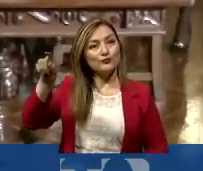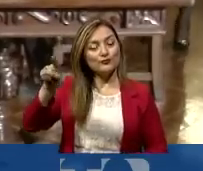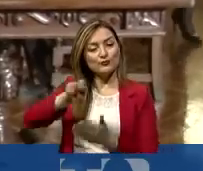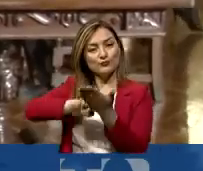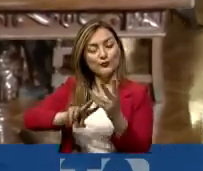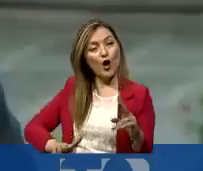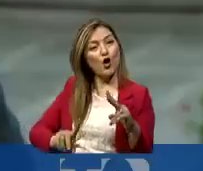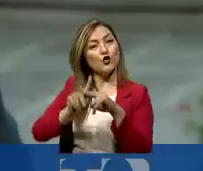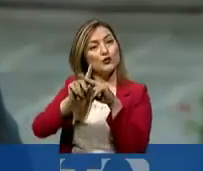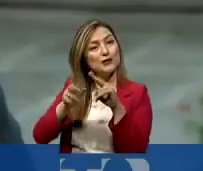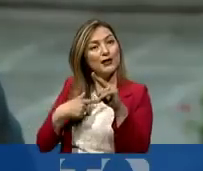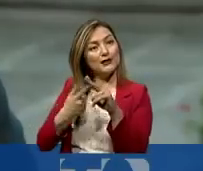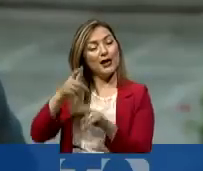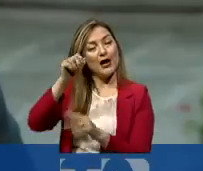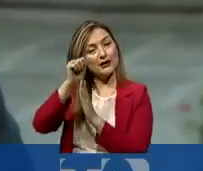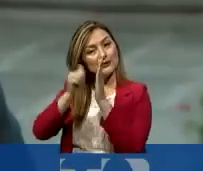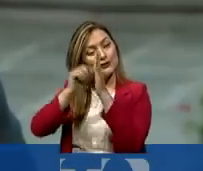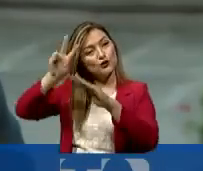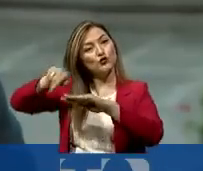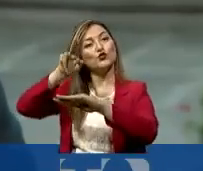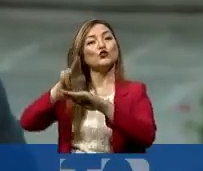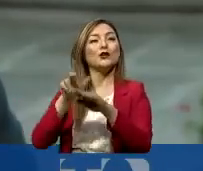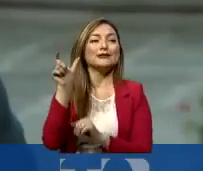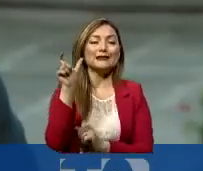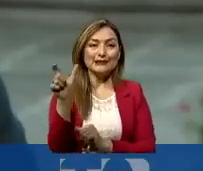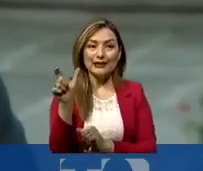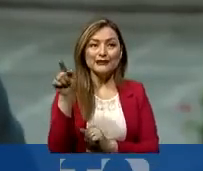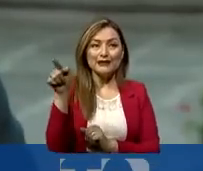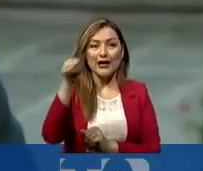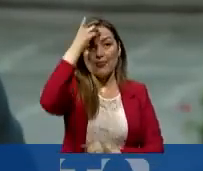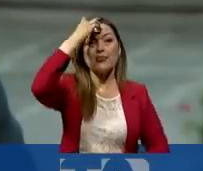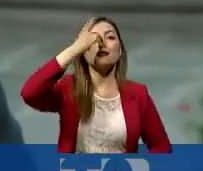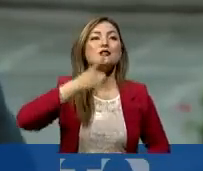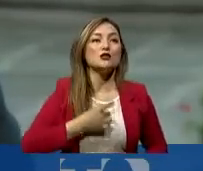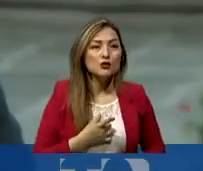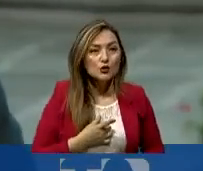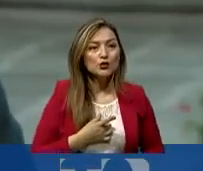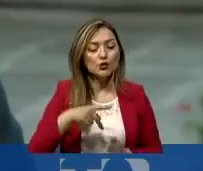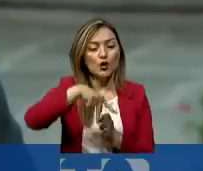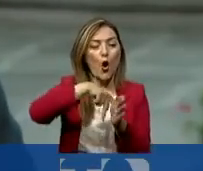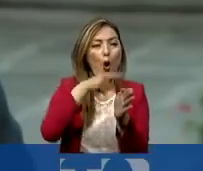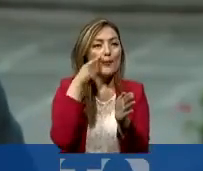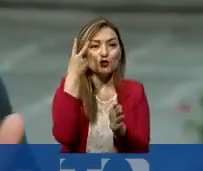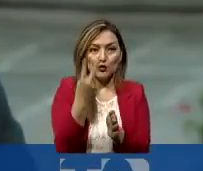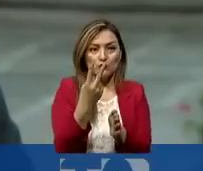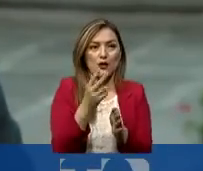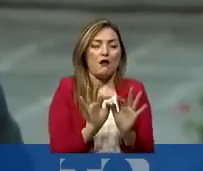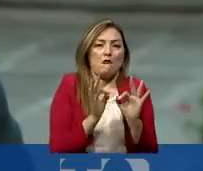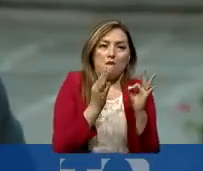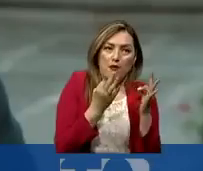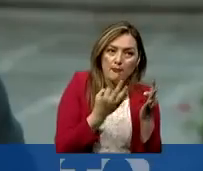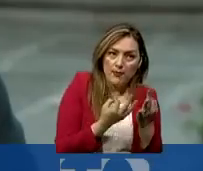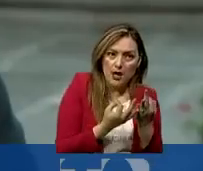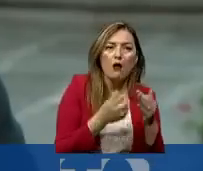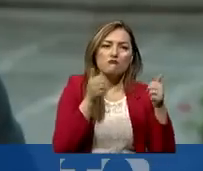una resolución. Dos hombres en moto que no tengan una relación evidente, familiar y una serie de condiciones específicas que ya las va a